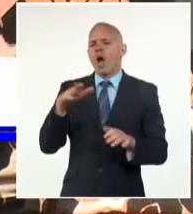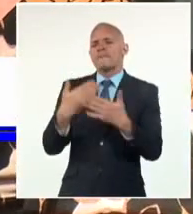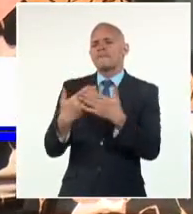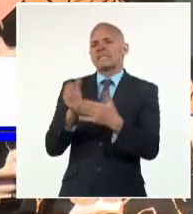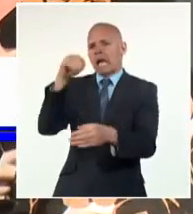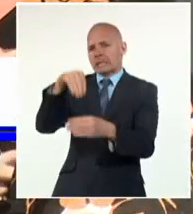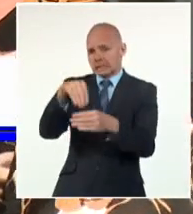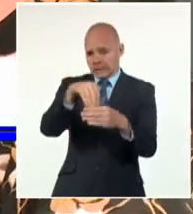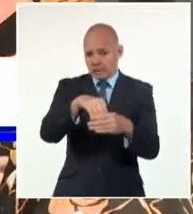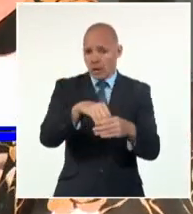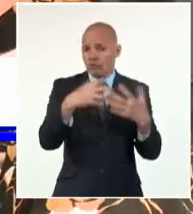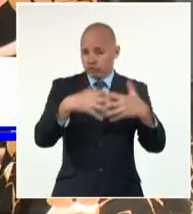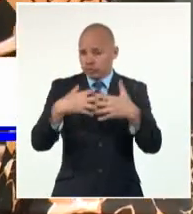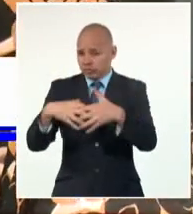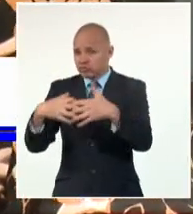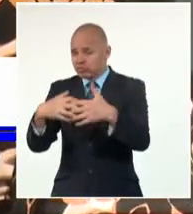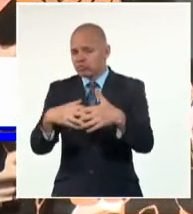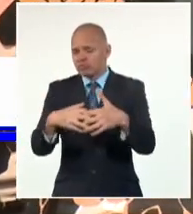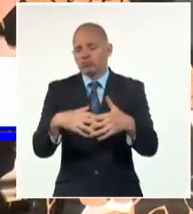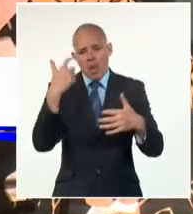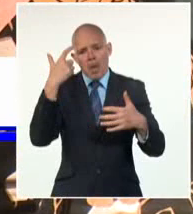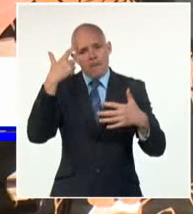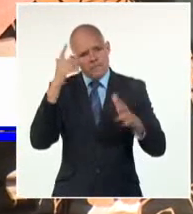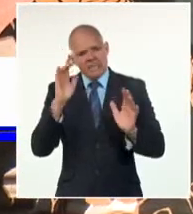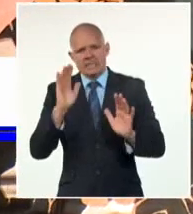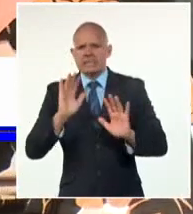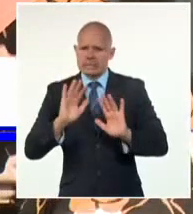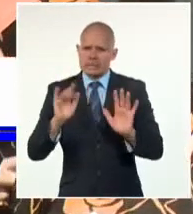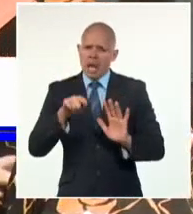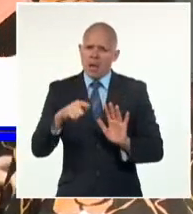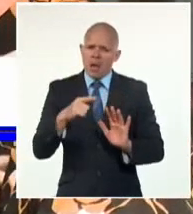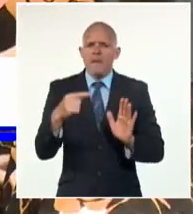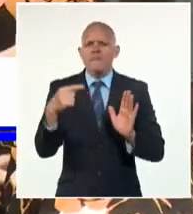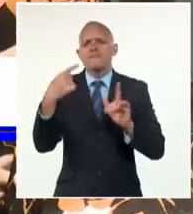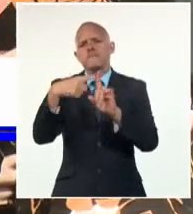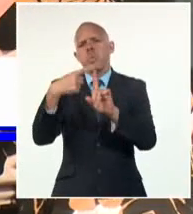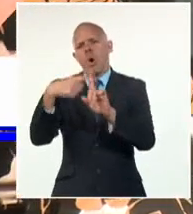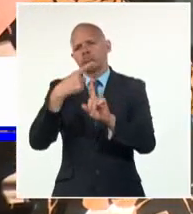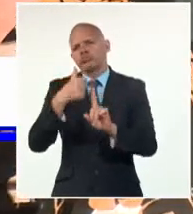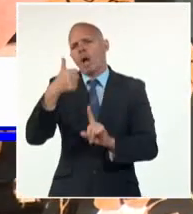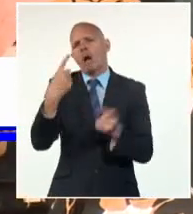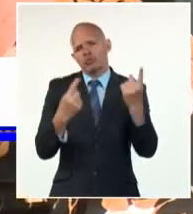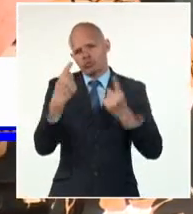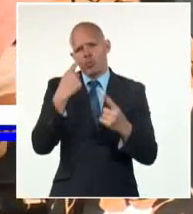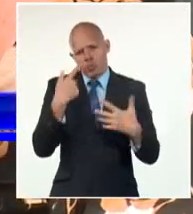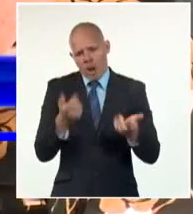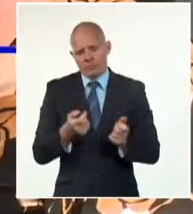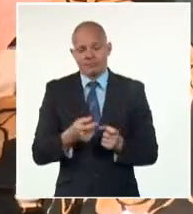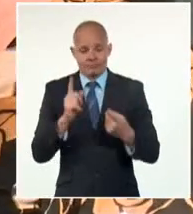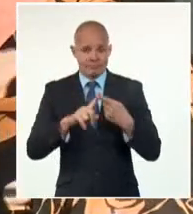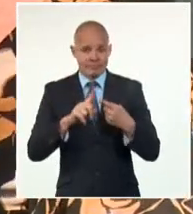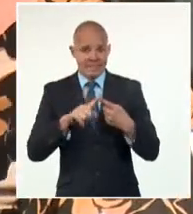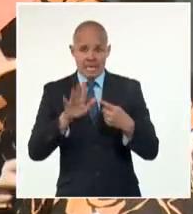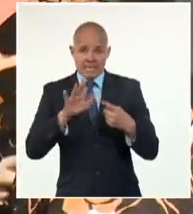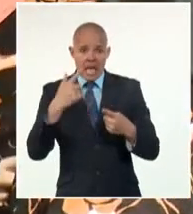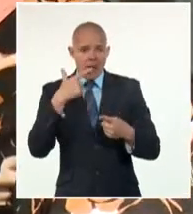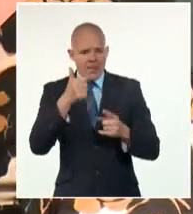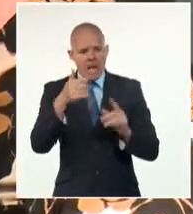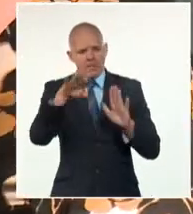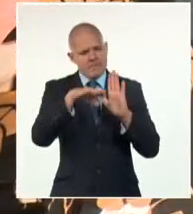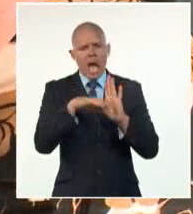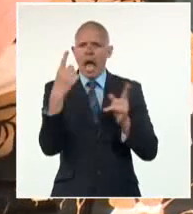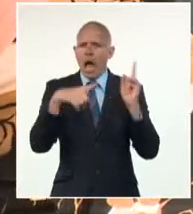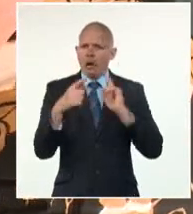todas estas medidas para impulsar la empresa estatal socialista, medidas que yo creo que han impactado de manera muy positiva en